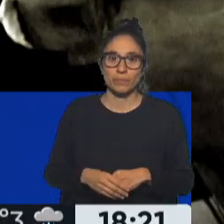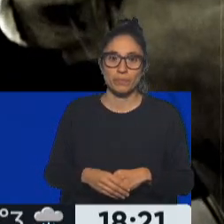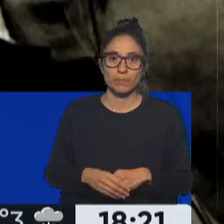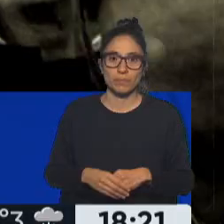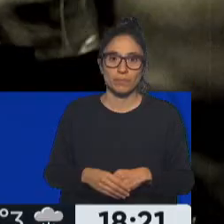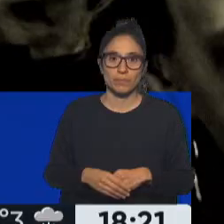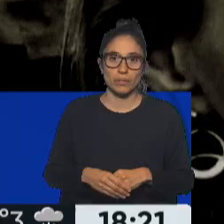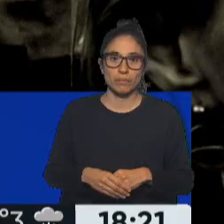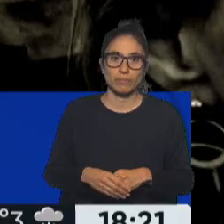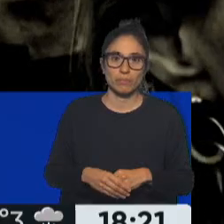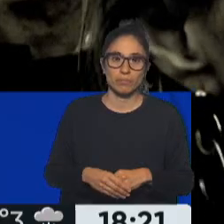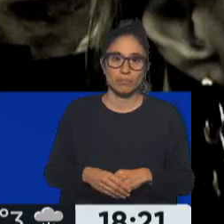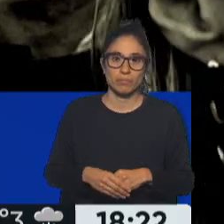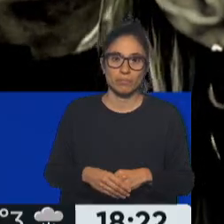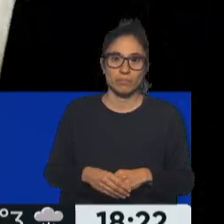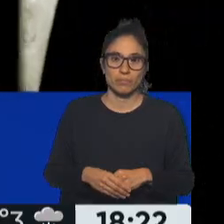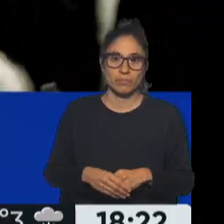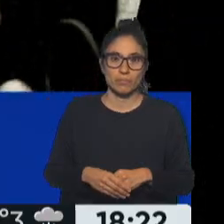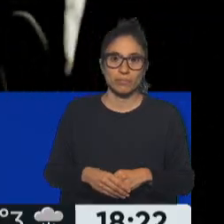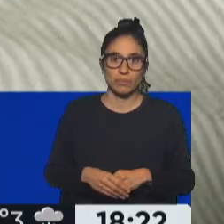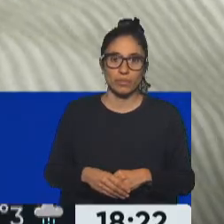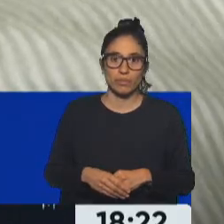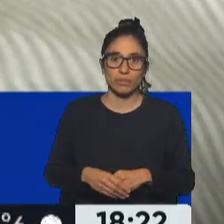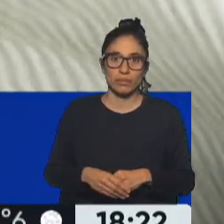Emmanuel Macron a perdu toute force.